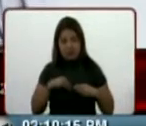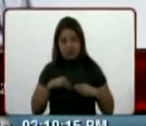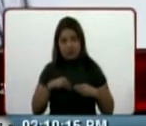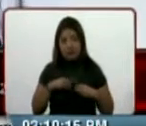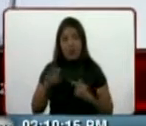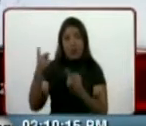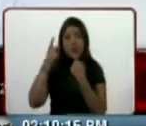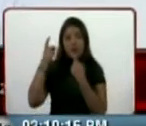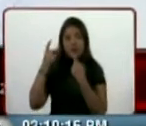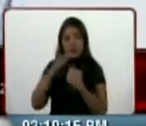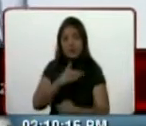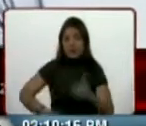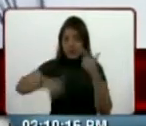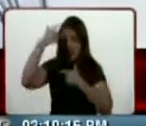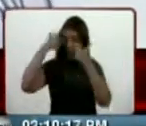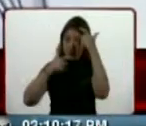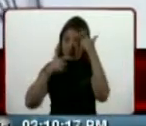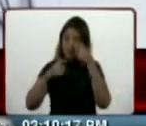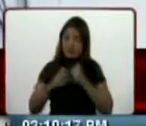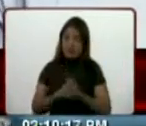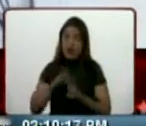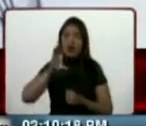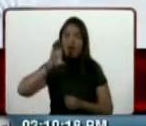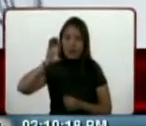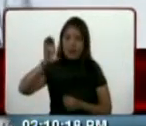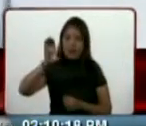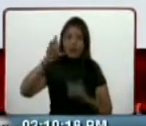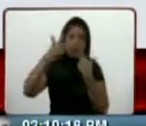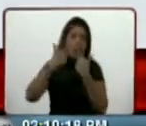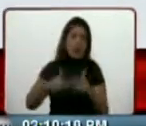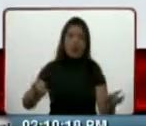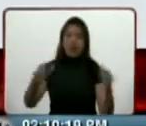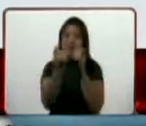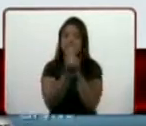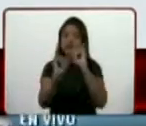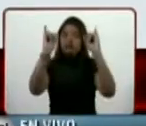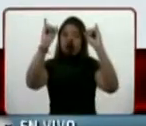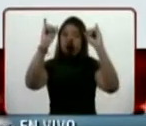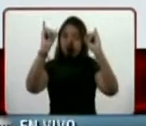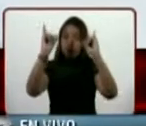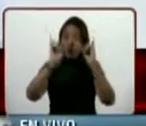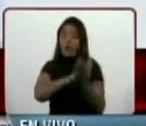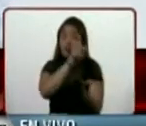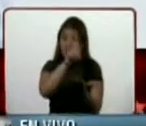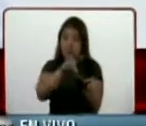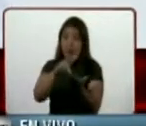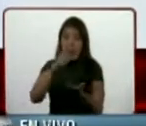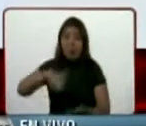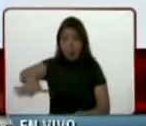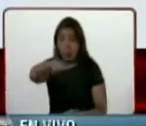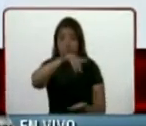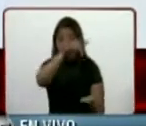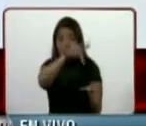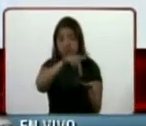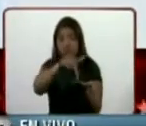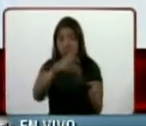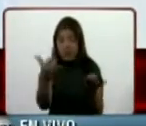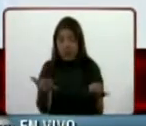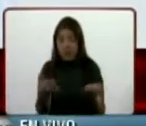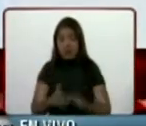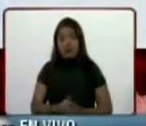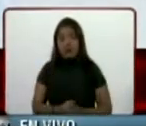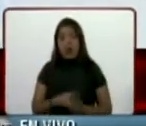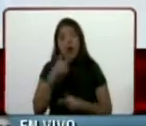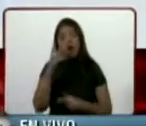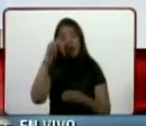del comandante Chávez, la patria libre, independiente, con participación, el pueblo participando activamente en